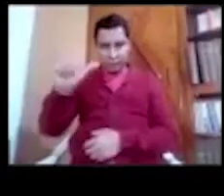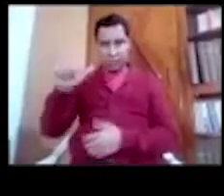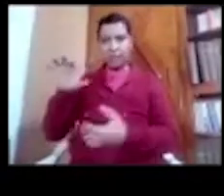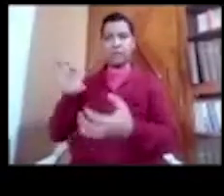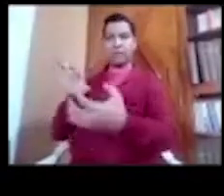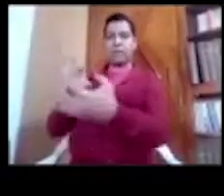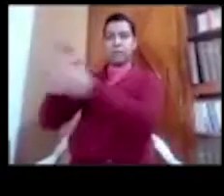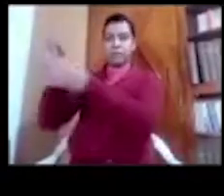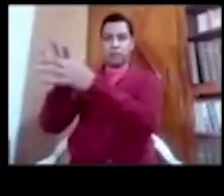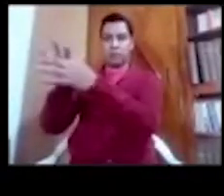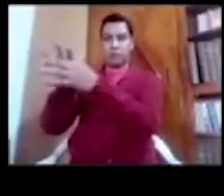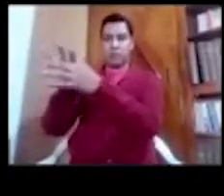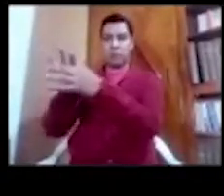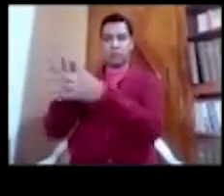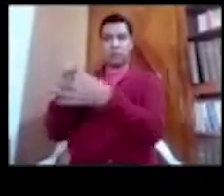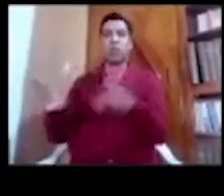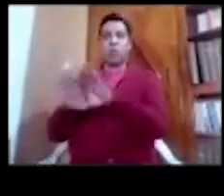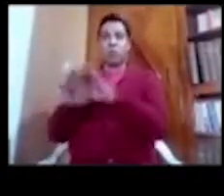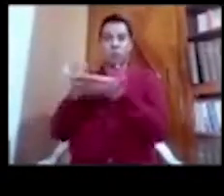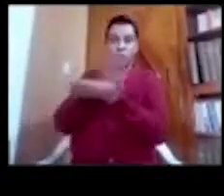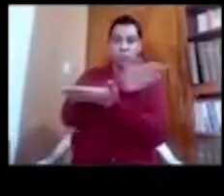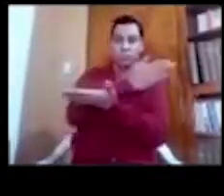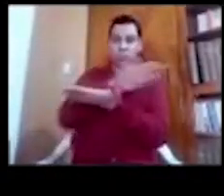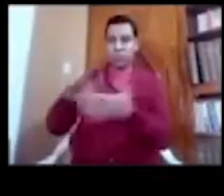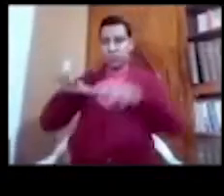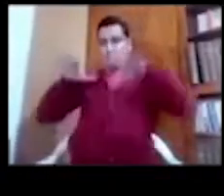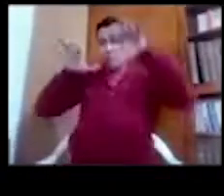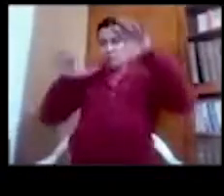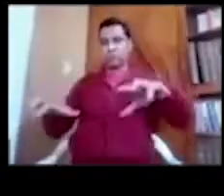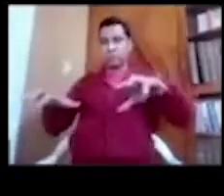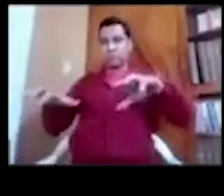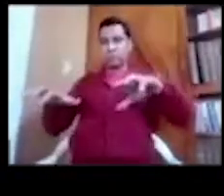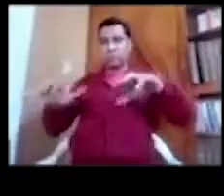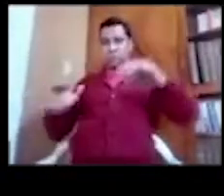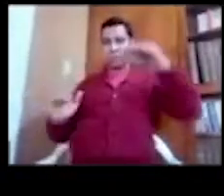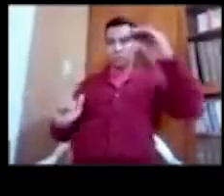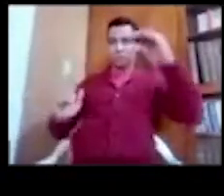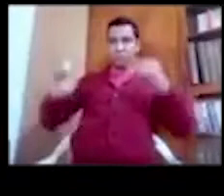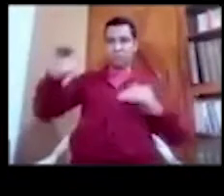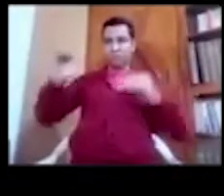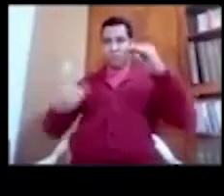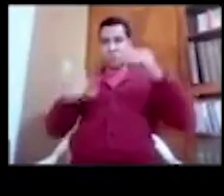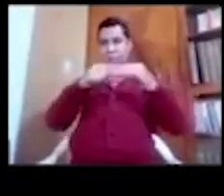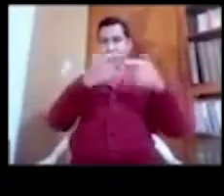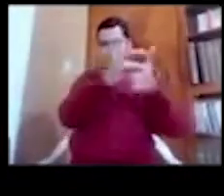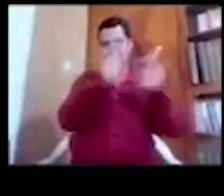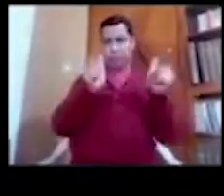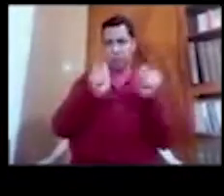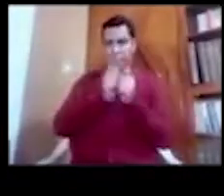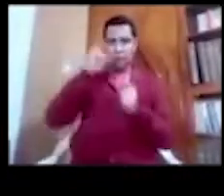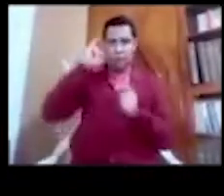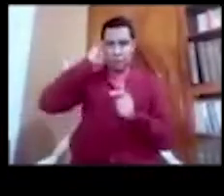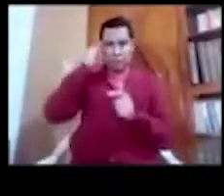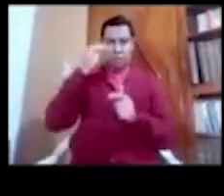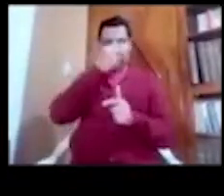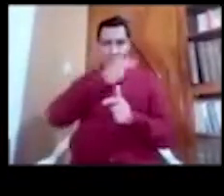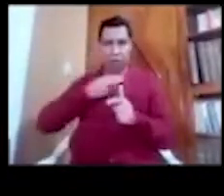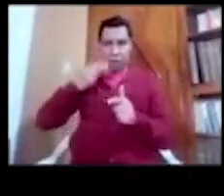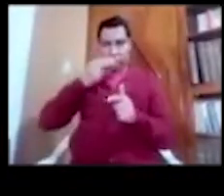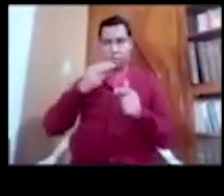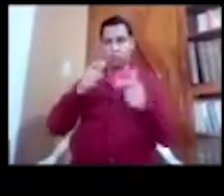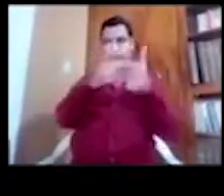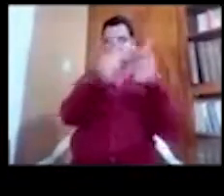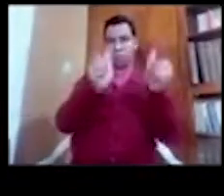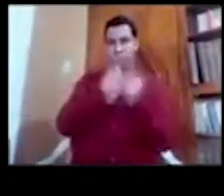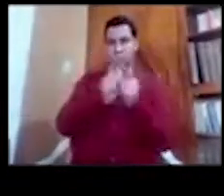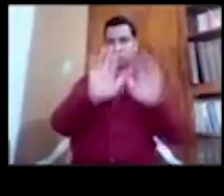las dinastías gobernantes de las dos ciudades-estados son mexicas, son nahuas, son de origen nahua, y sin embargo